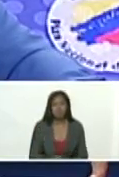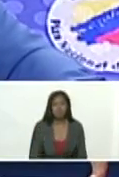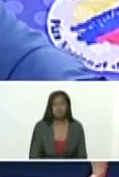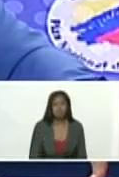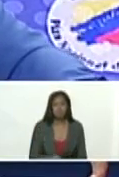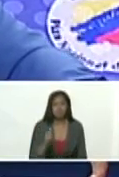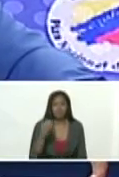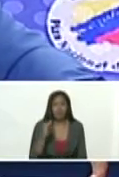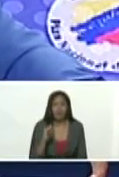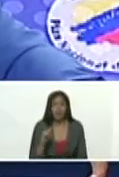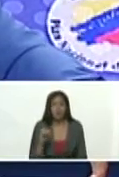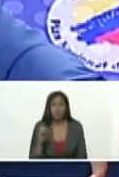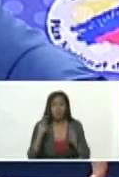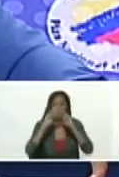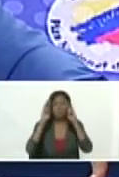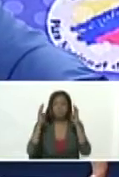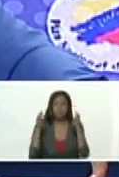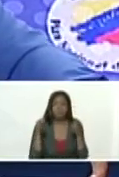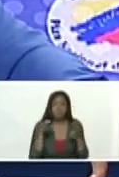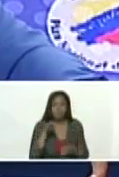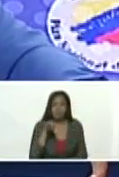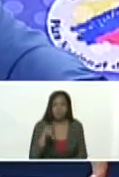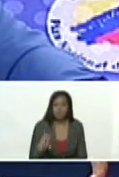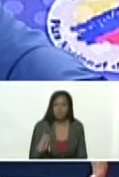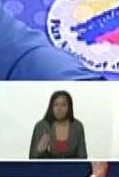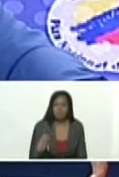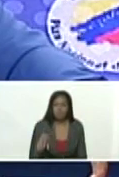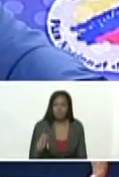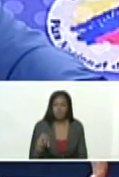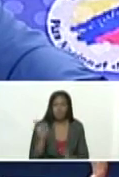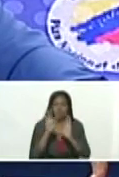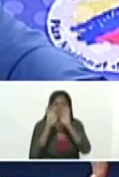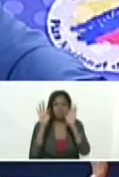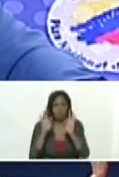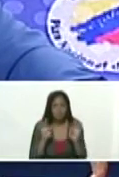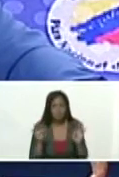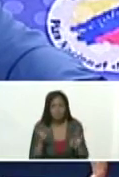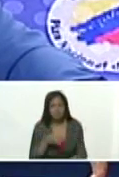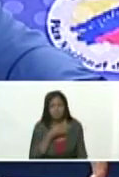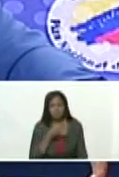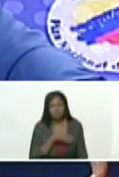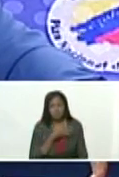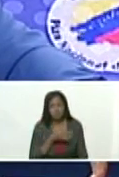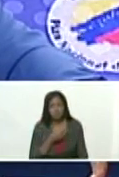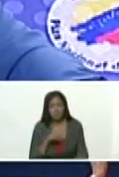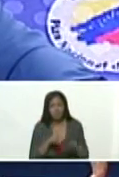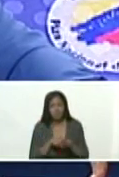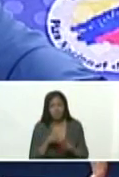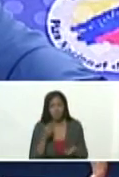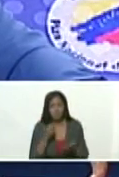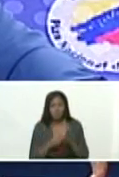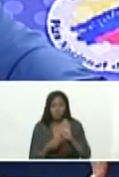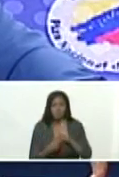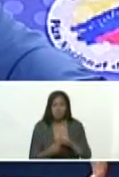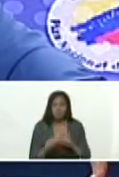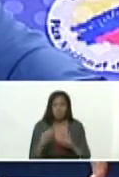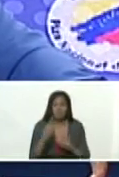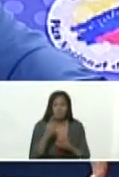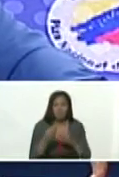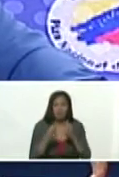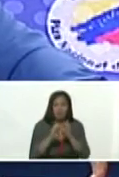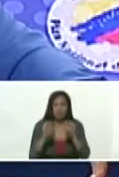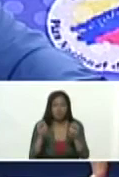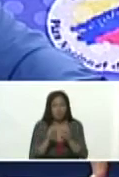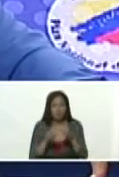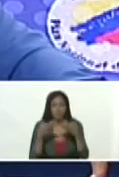si hay un modelo de Estado y un modelo de sociedad que pone como prioridad la